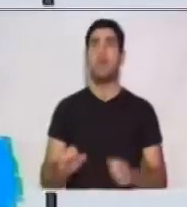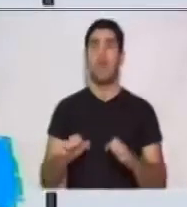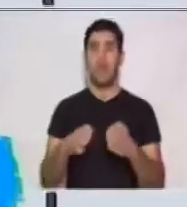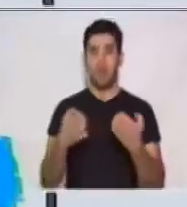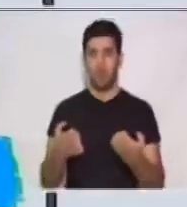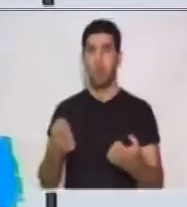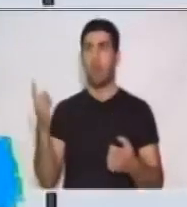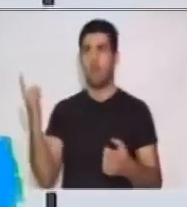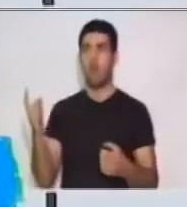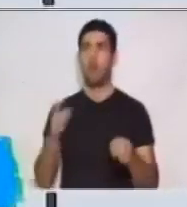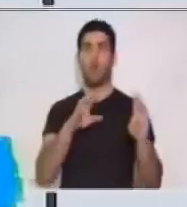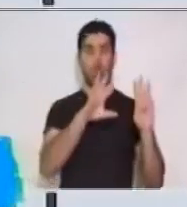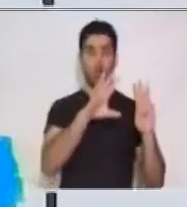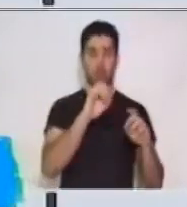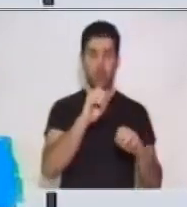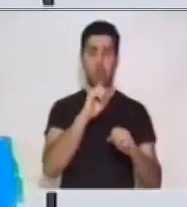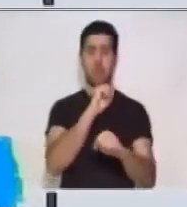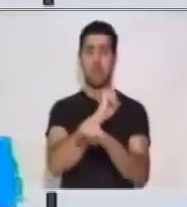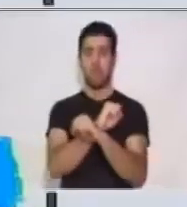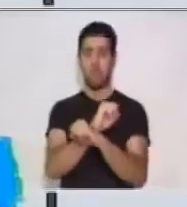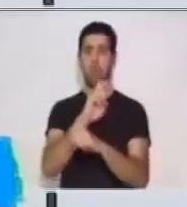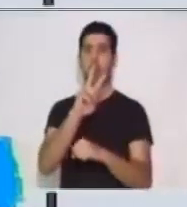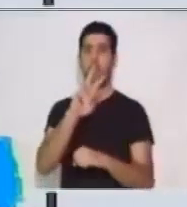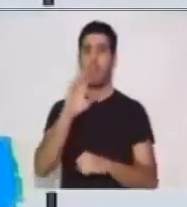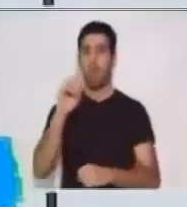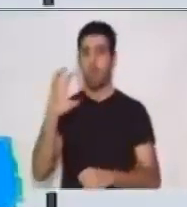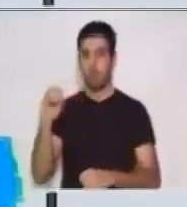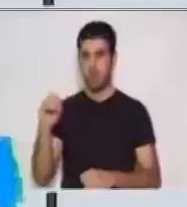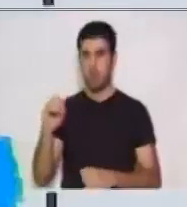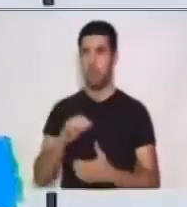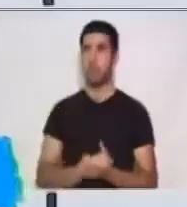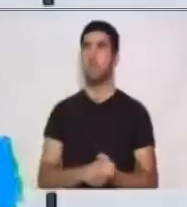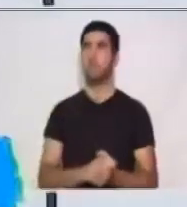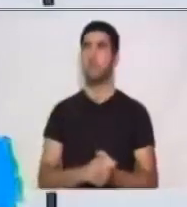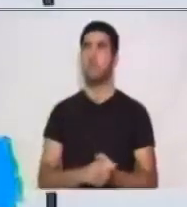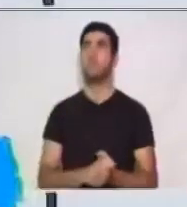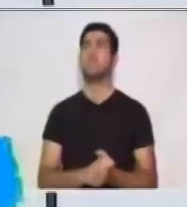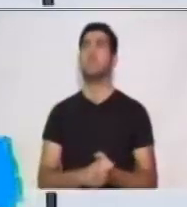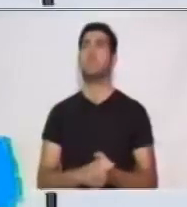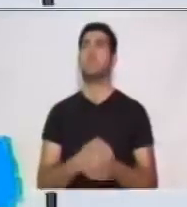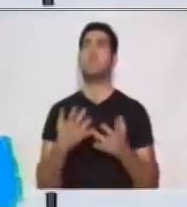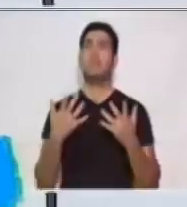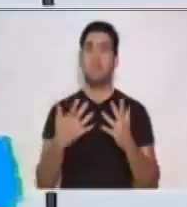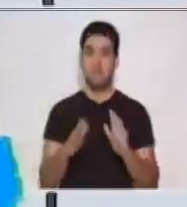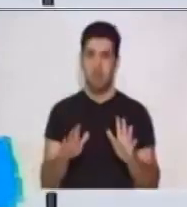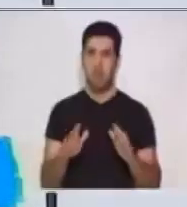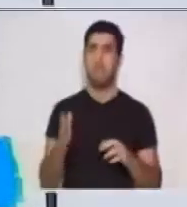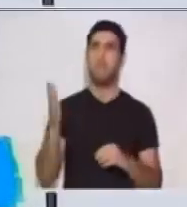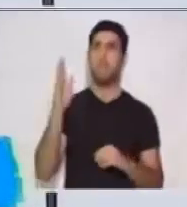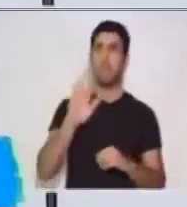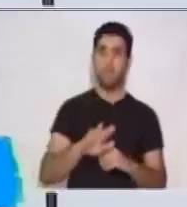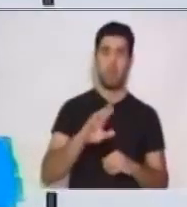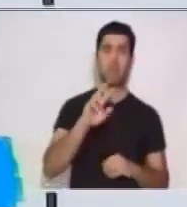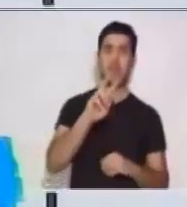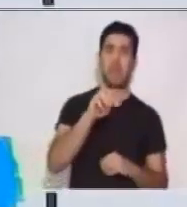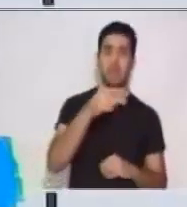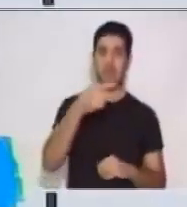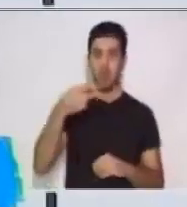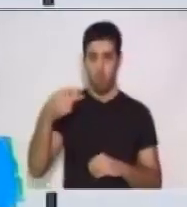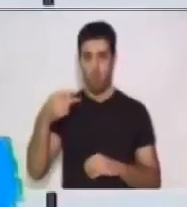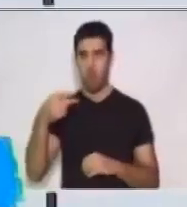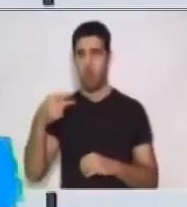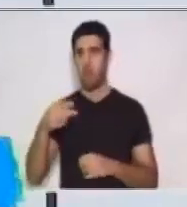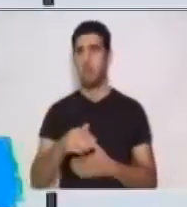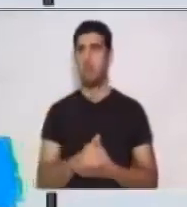multiplicar 80 por 200 y lo debo de igualar a el producto de los medios.